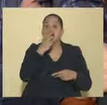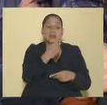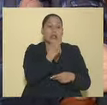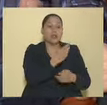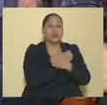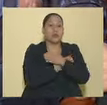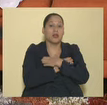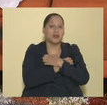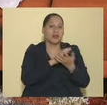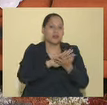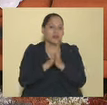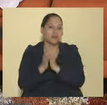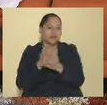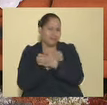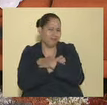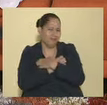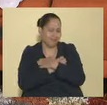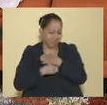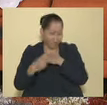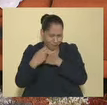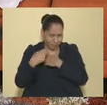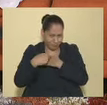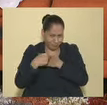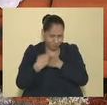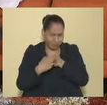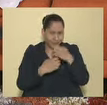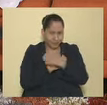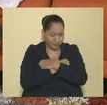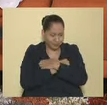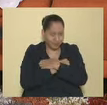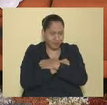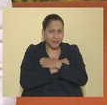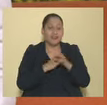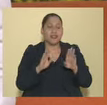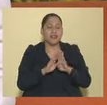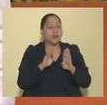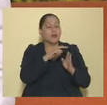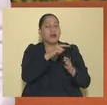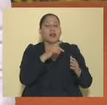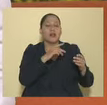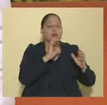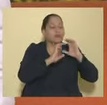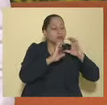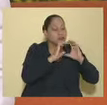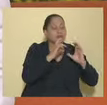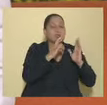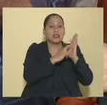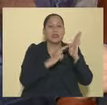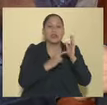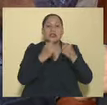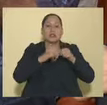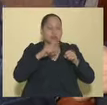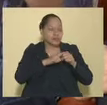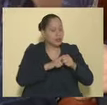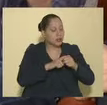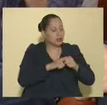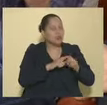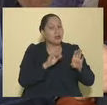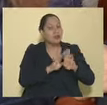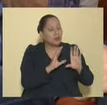educación. Y para nada. Y entonces, ¿dónde quedó el civismo? Ajá. ¿Dónde quedaron las reglas sociales que deben